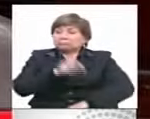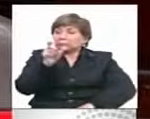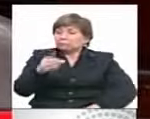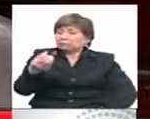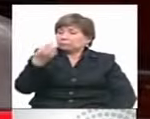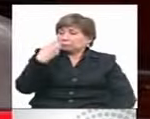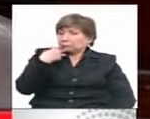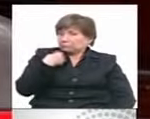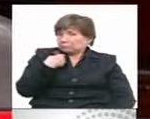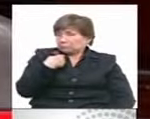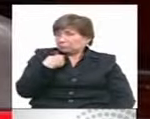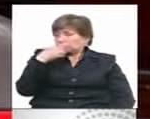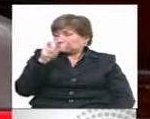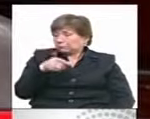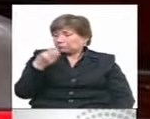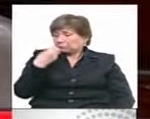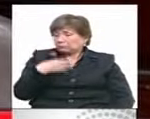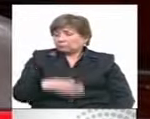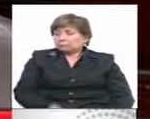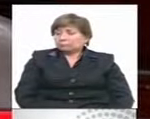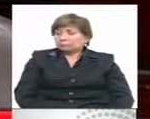dicho...